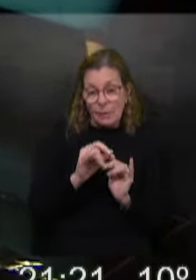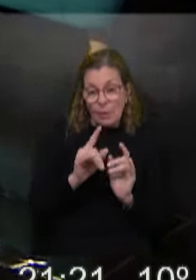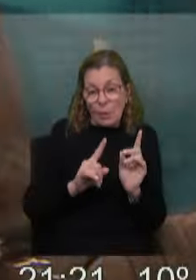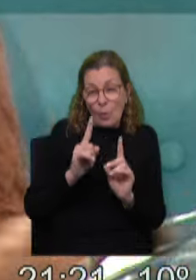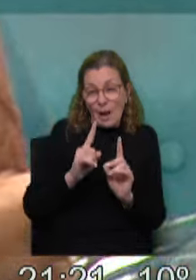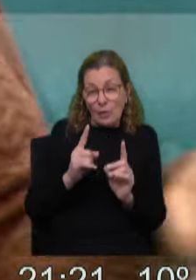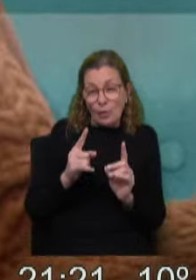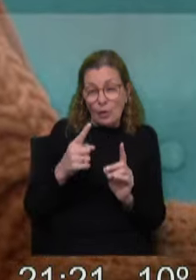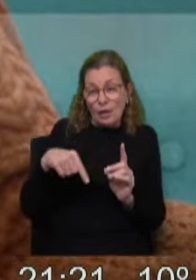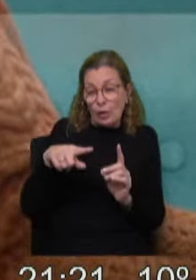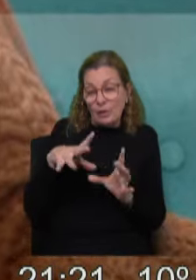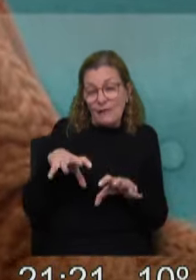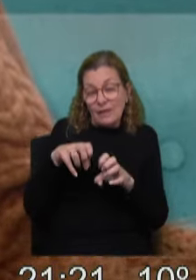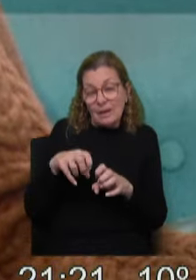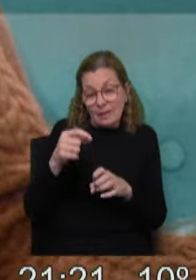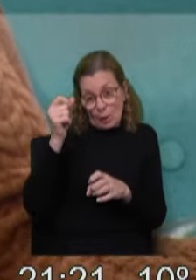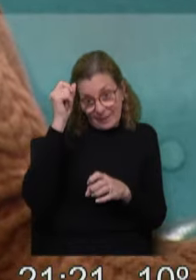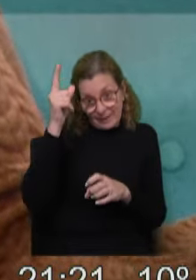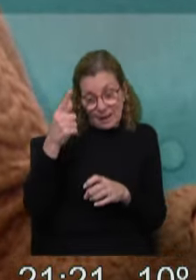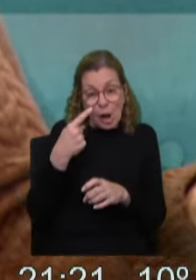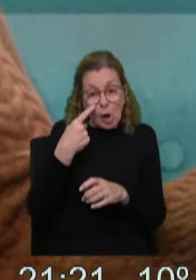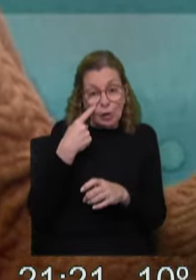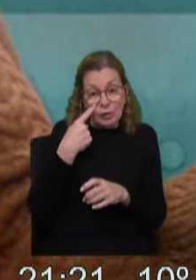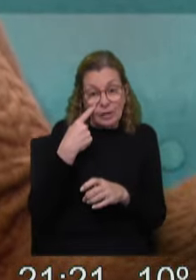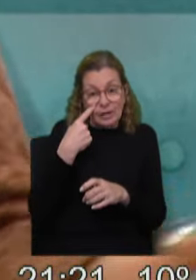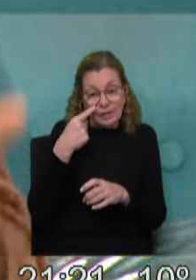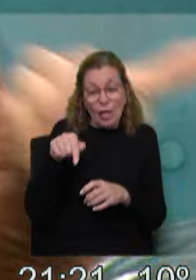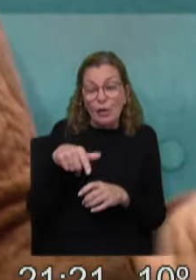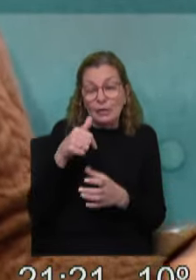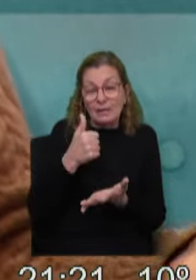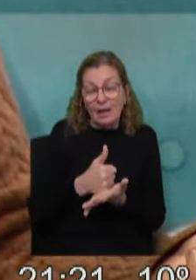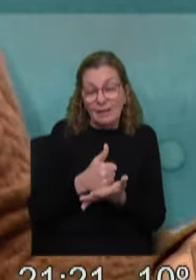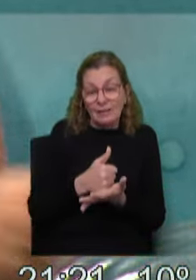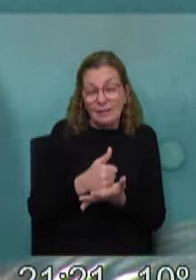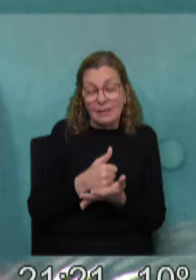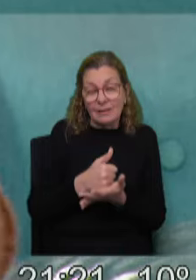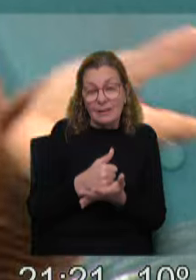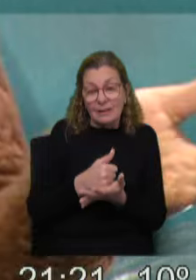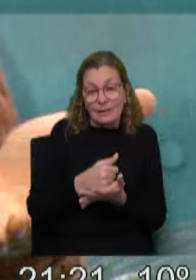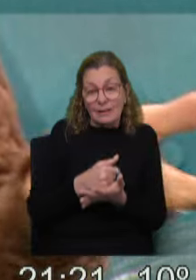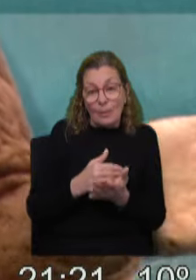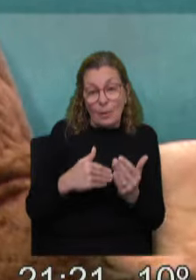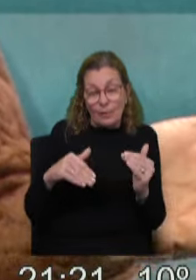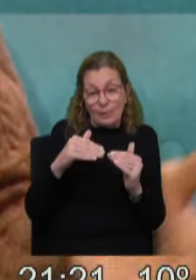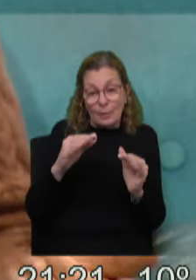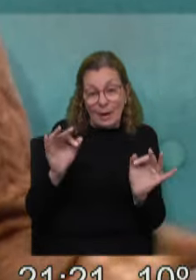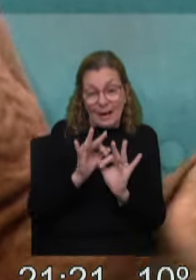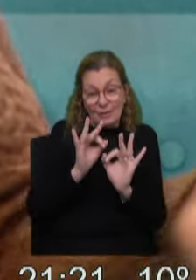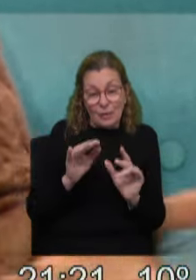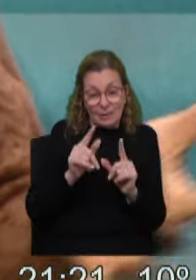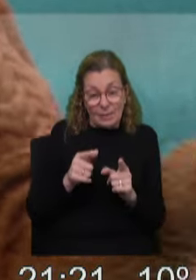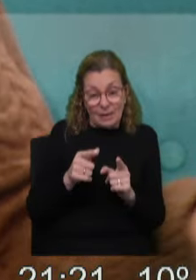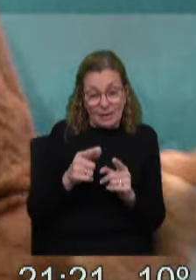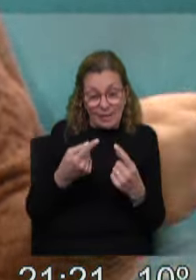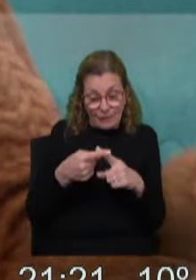tu tierra también es lo más inteligente, es conocer los frutos autóctonos y los frutos de estación. Es un equivalente con la canción también, ¿no?